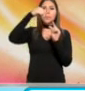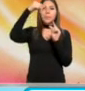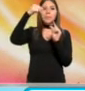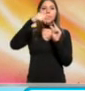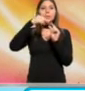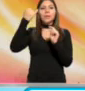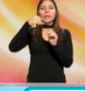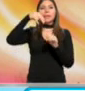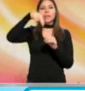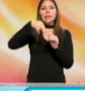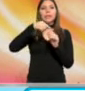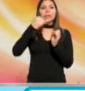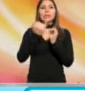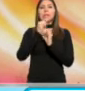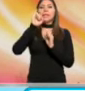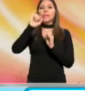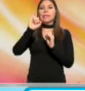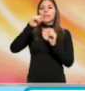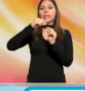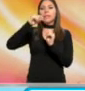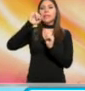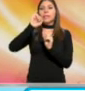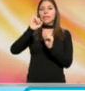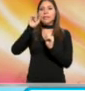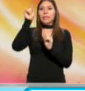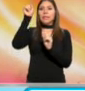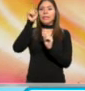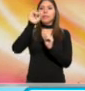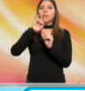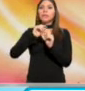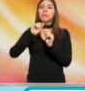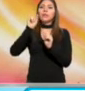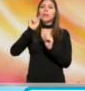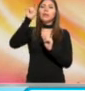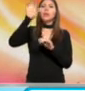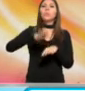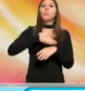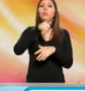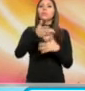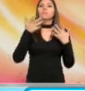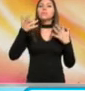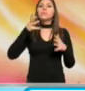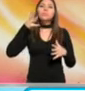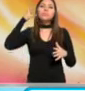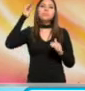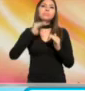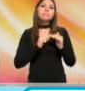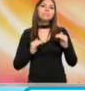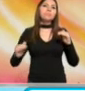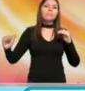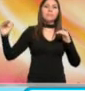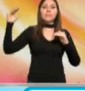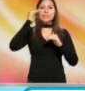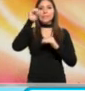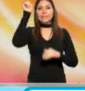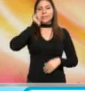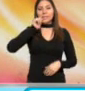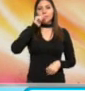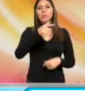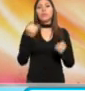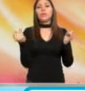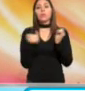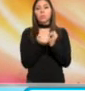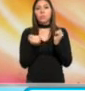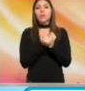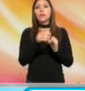ver muy alto. El Chapulín era uno de esos personajes que volaba muy alto en relación a Sí. los demás, pero que además sí también